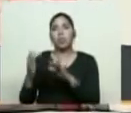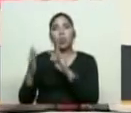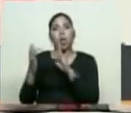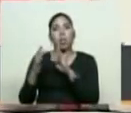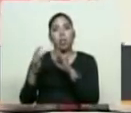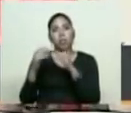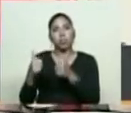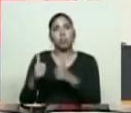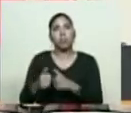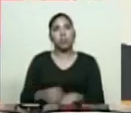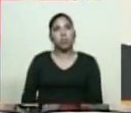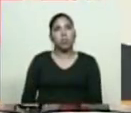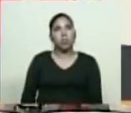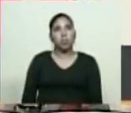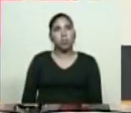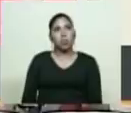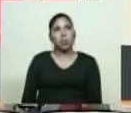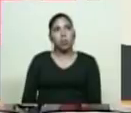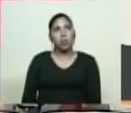tenga,